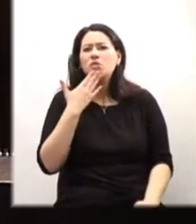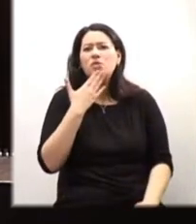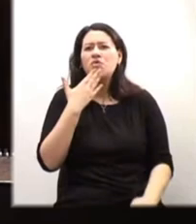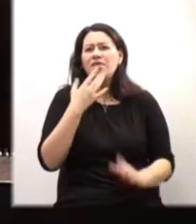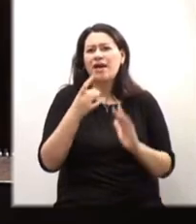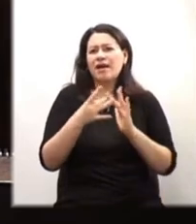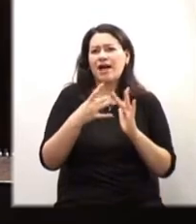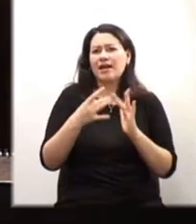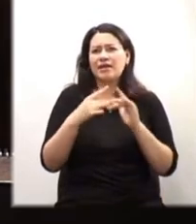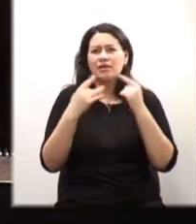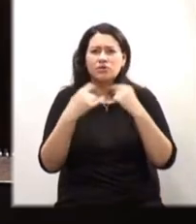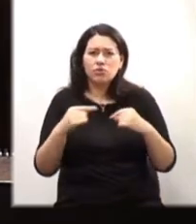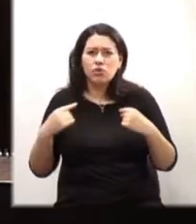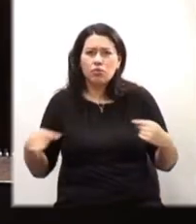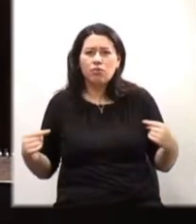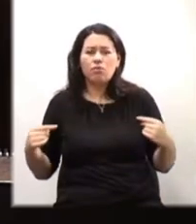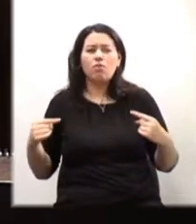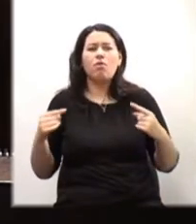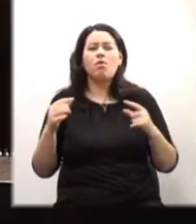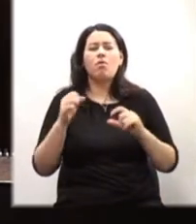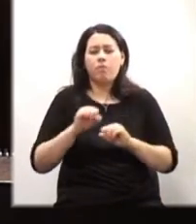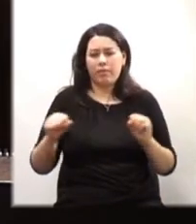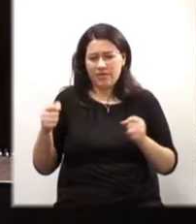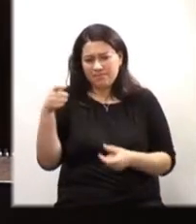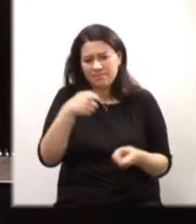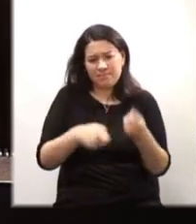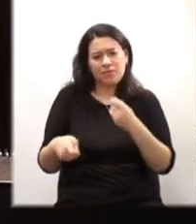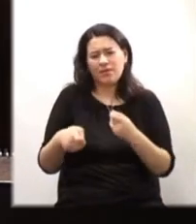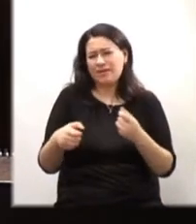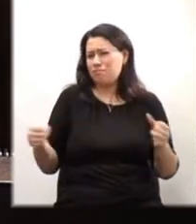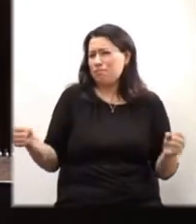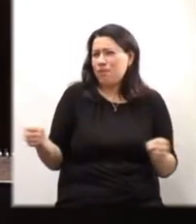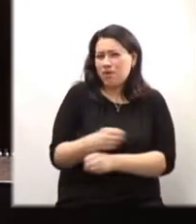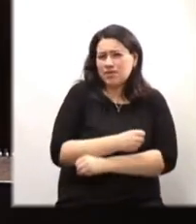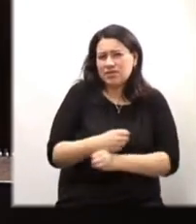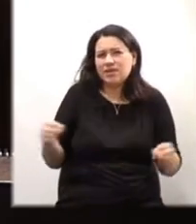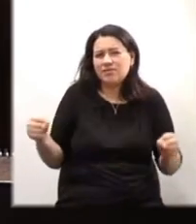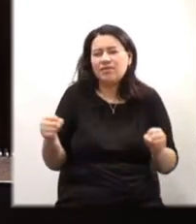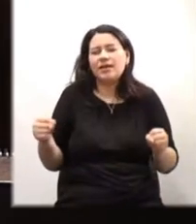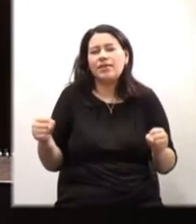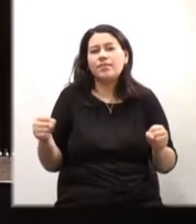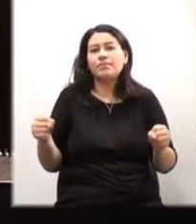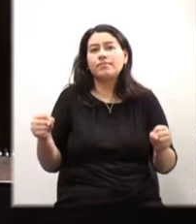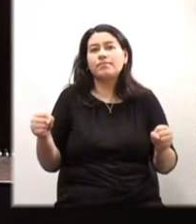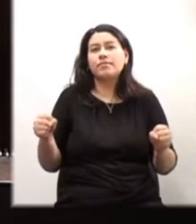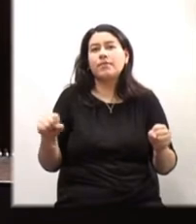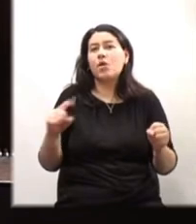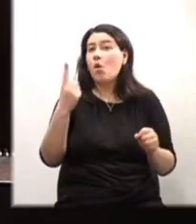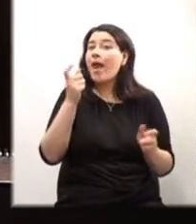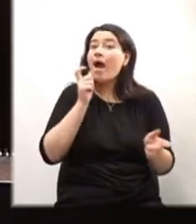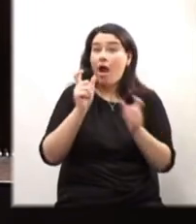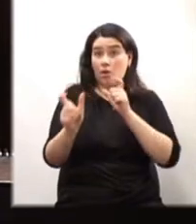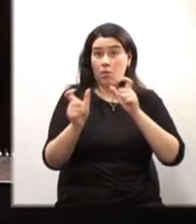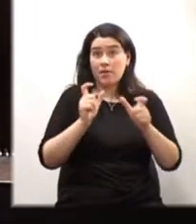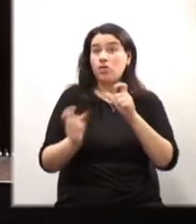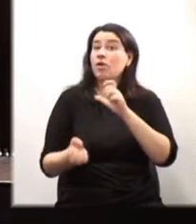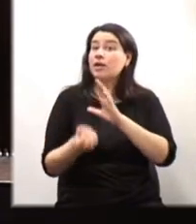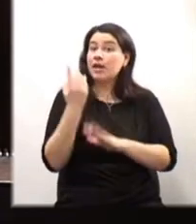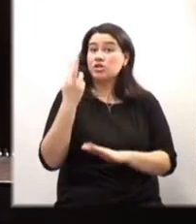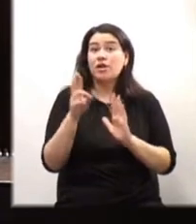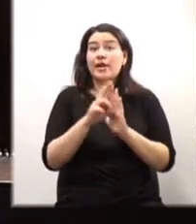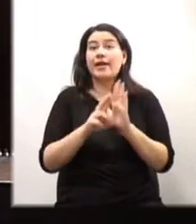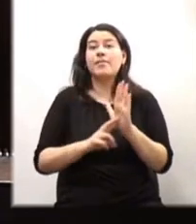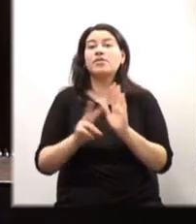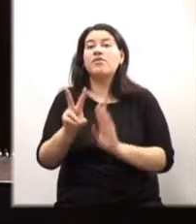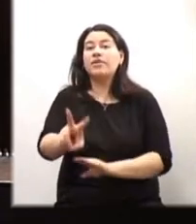de los insumos con los cuales se construye. O sea, no es posible, a pesar de que uno de los argumentos para la creación de la regla